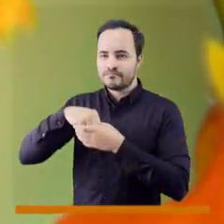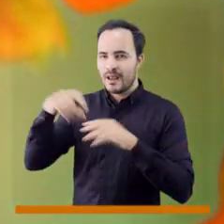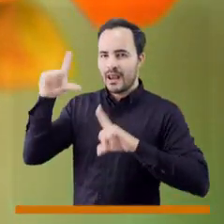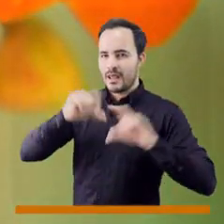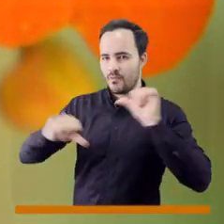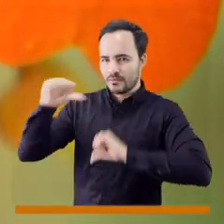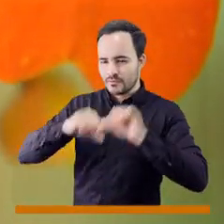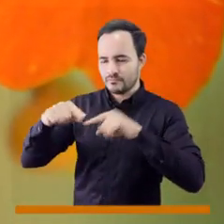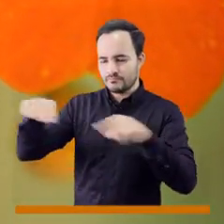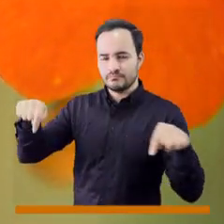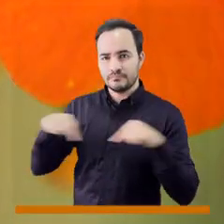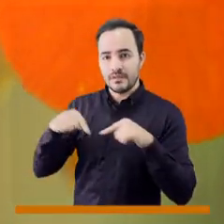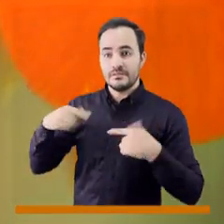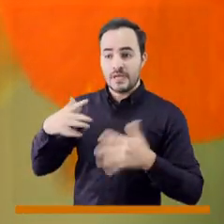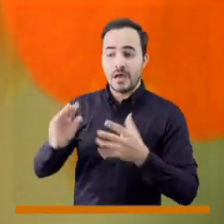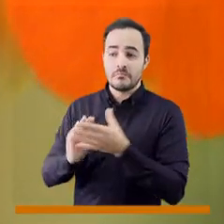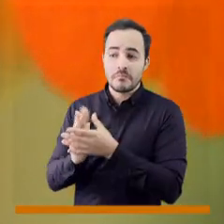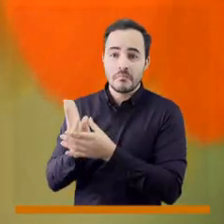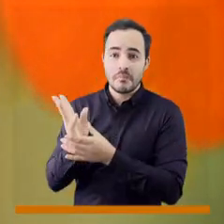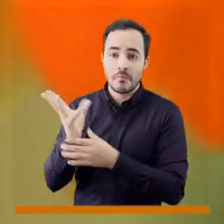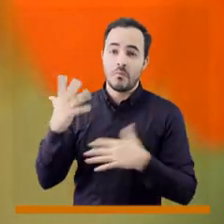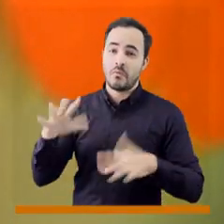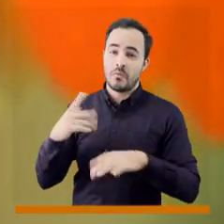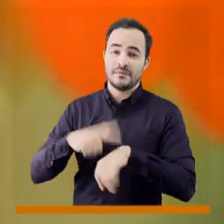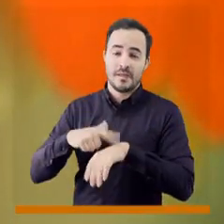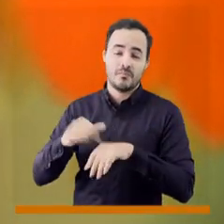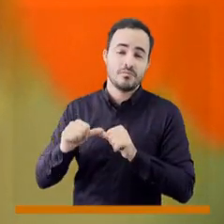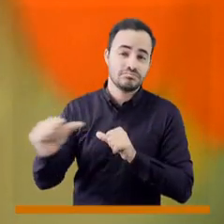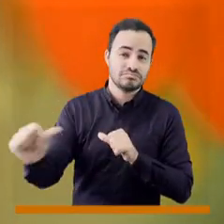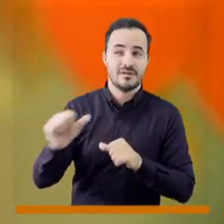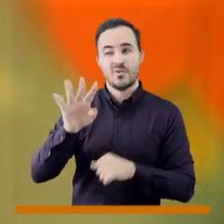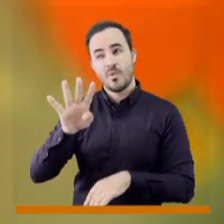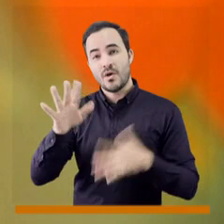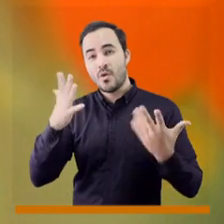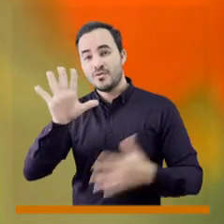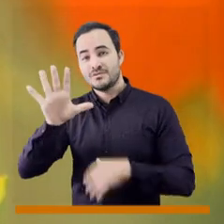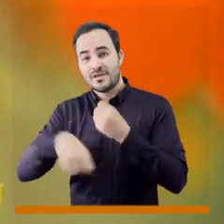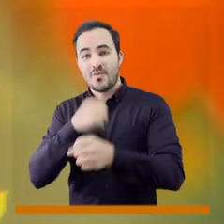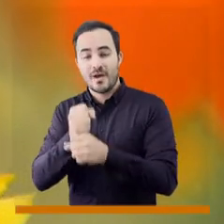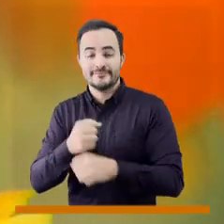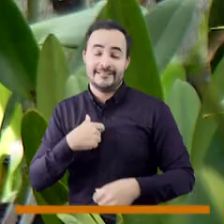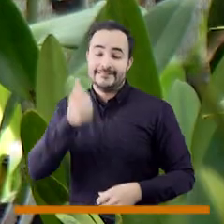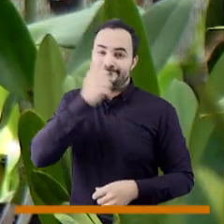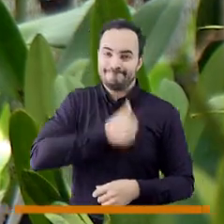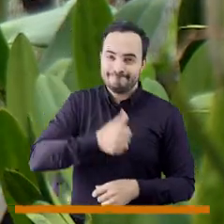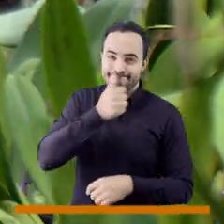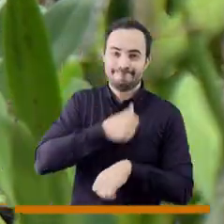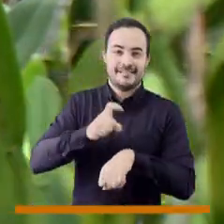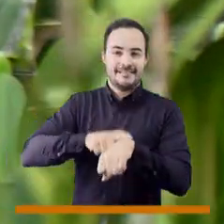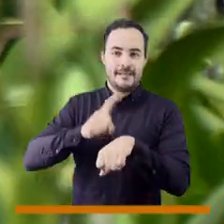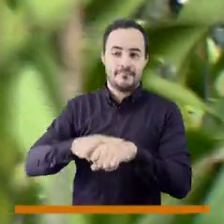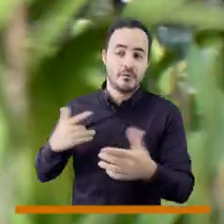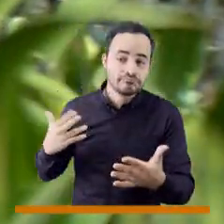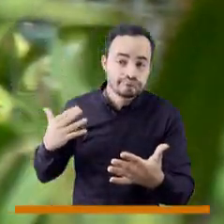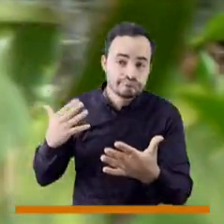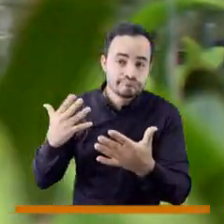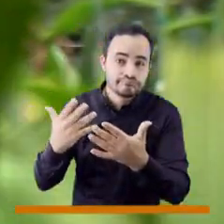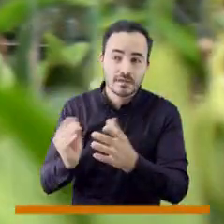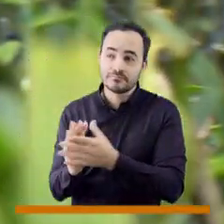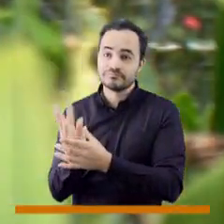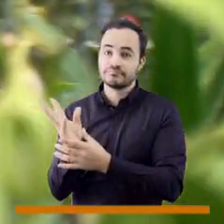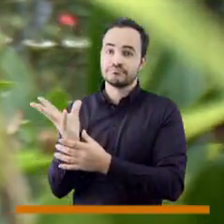que florece la primera vez, normalmente tardan entre 4 a 5 años. Entonces ha sido un proceso de tiempo de esperar que nos